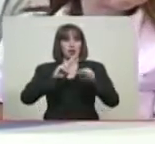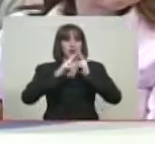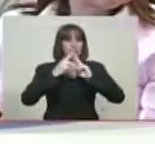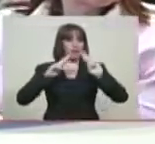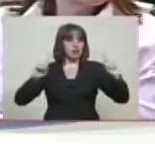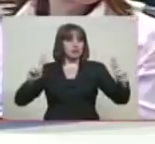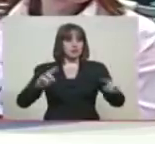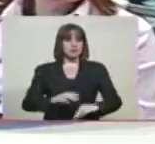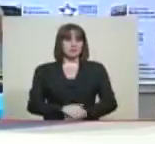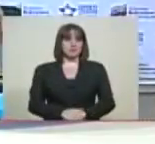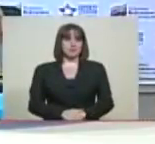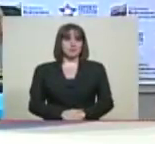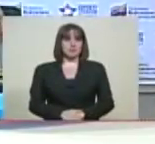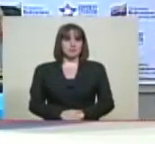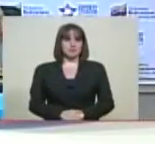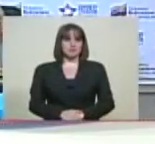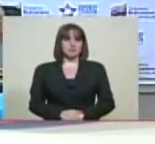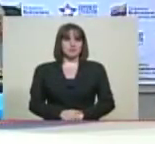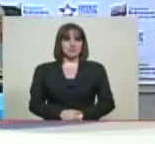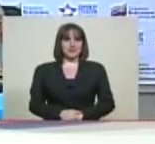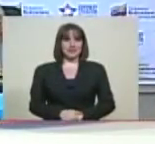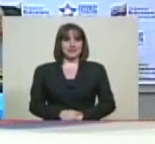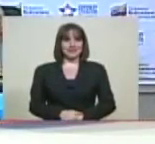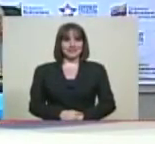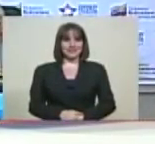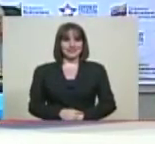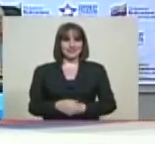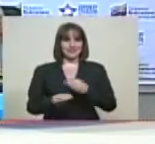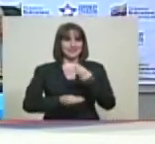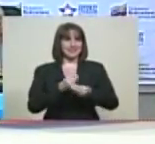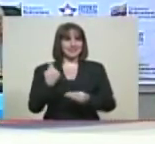primer lugar tenemos